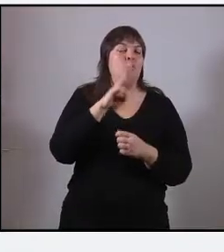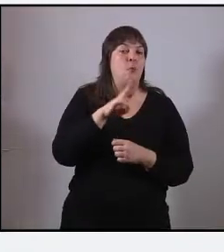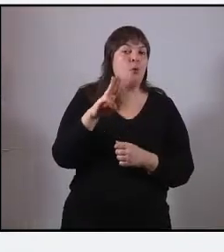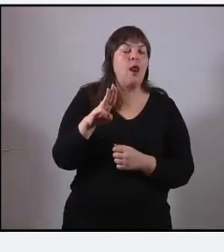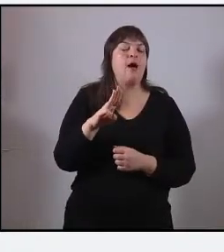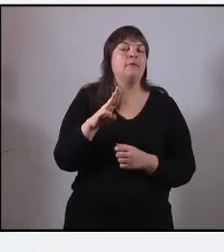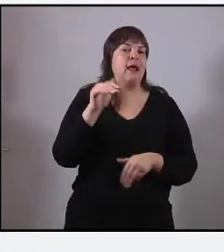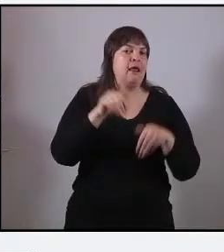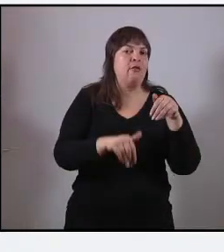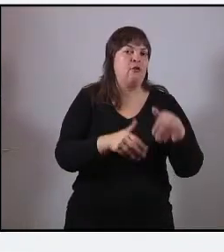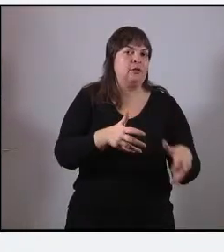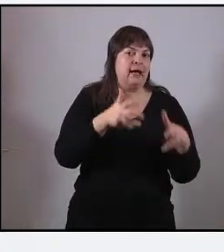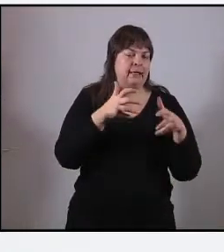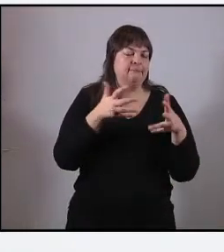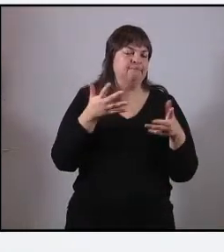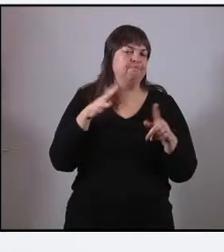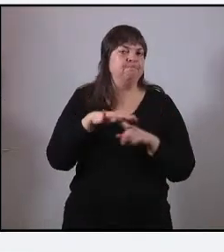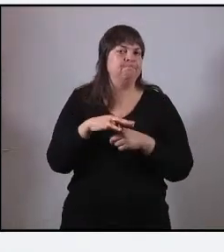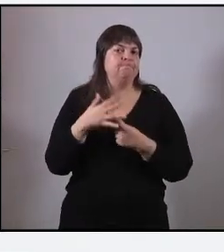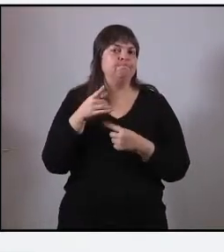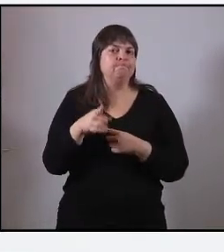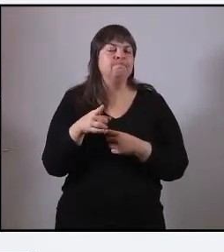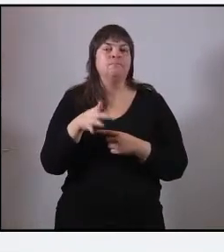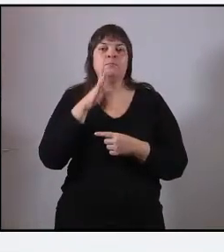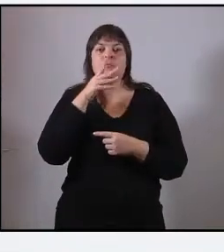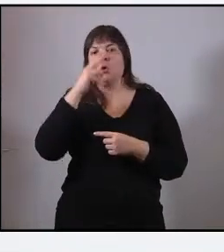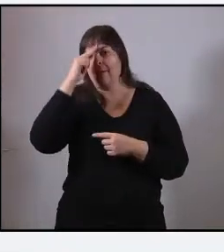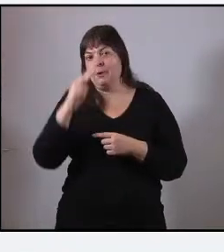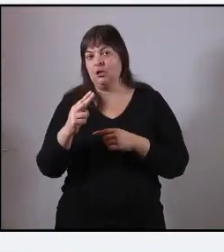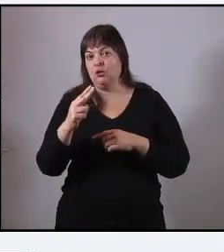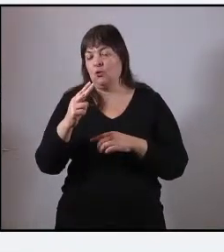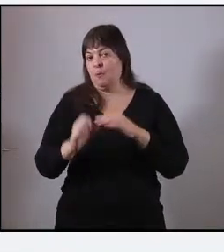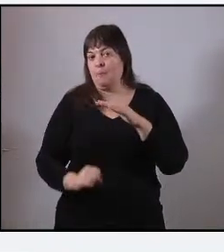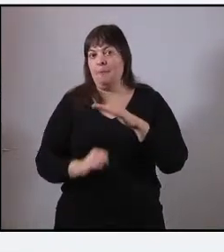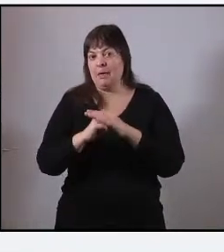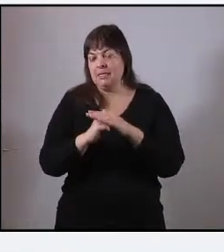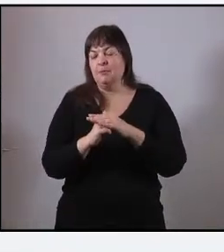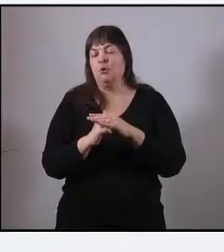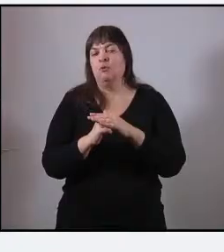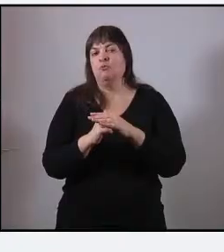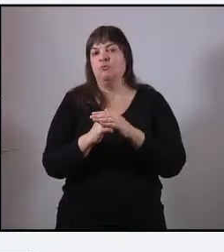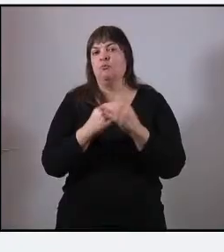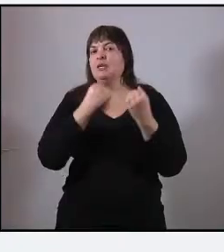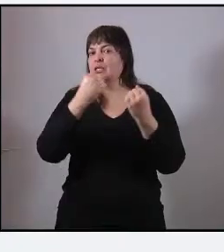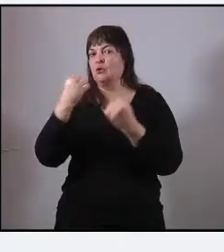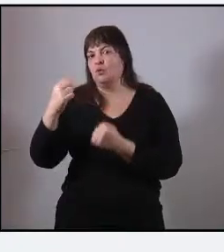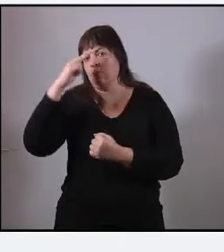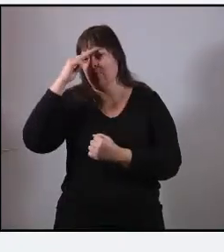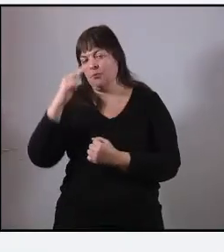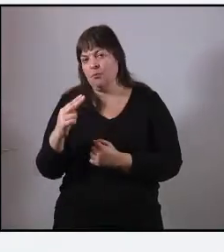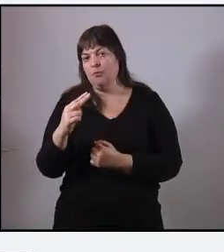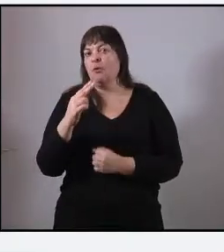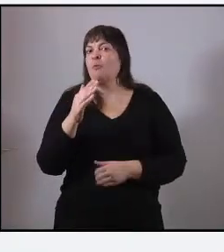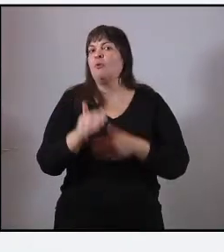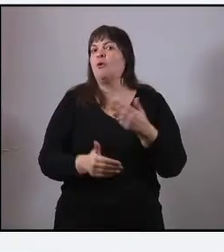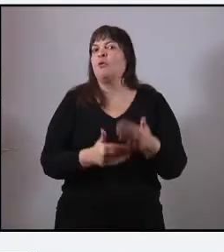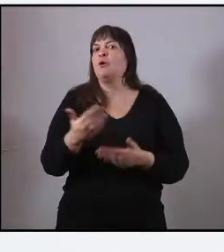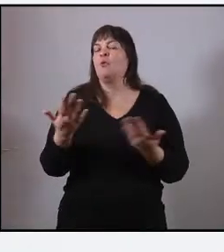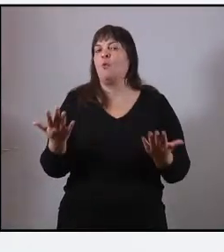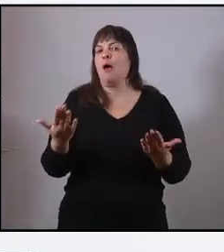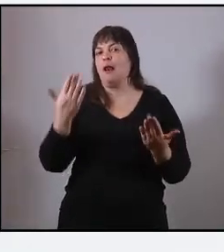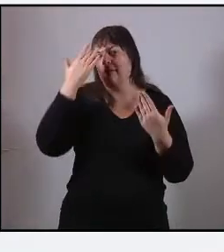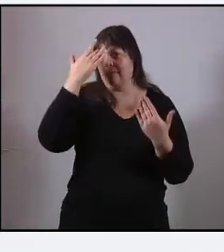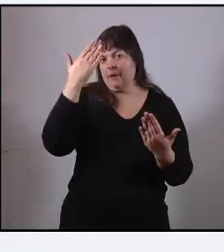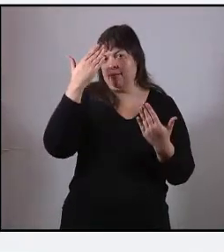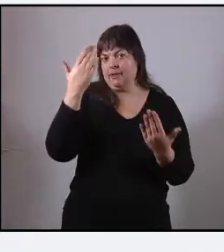elecciones. En esa situación de, por el máximo respeto y lealtad institucional, lo mínimo creo que debe procederse es a una